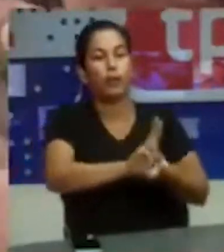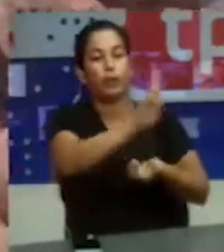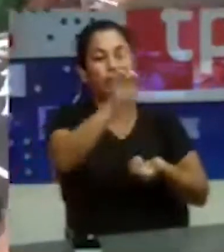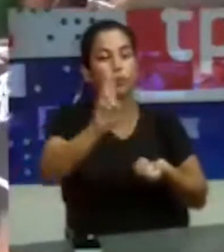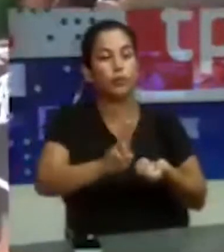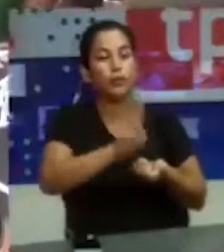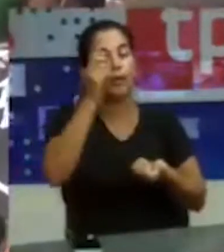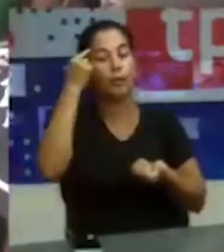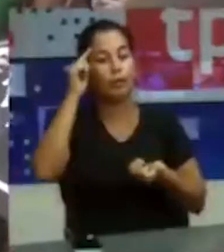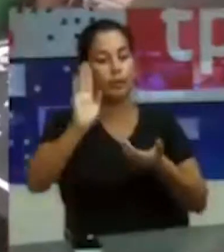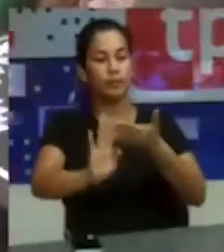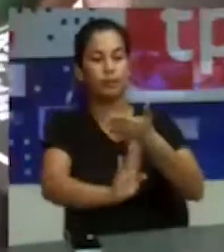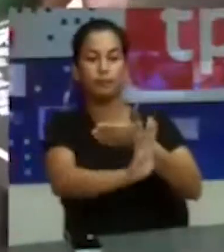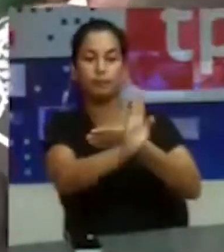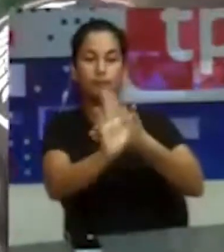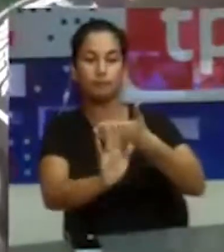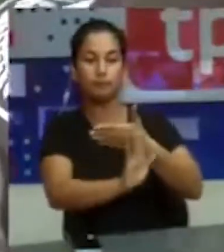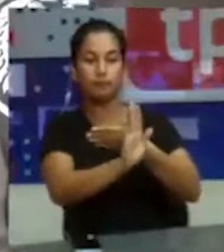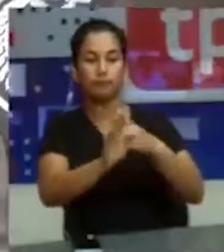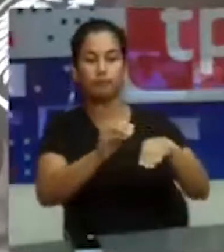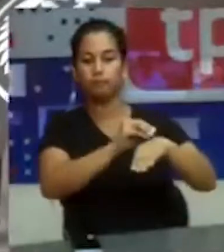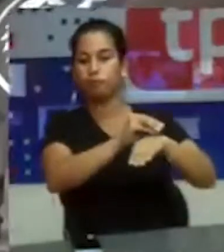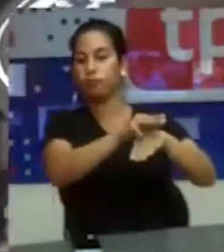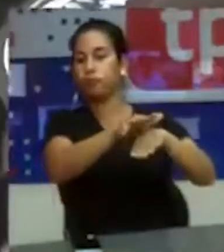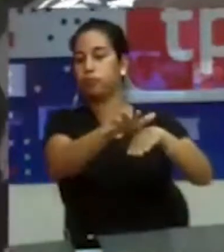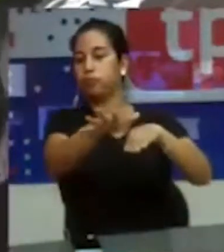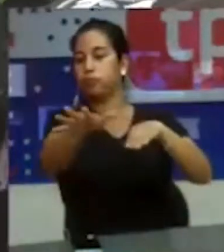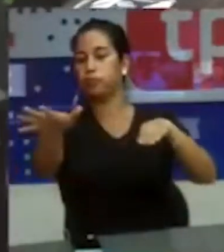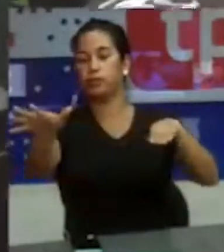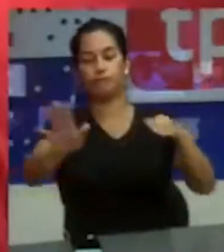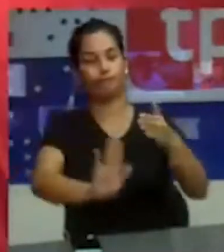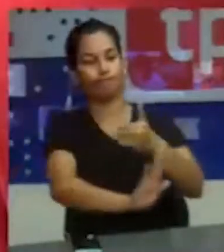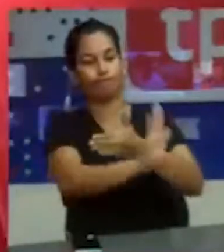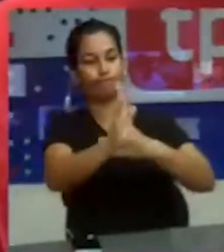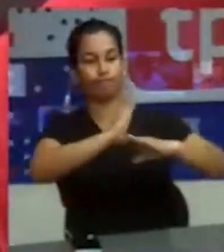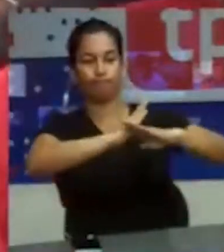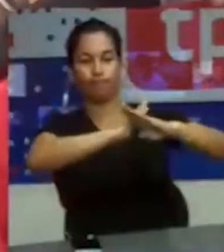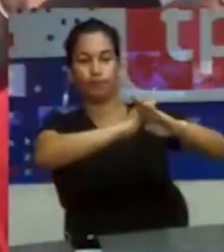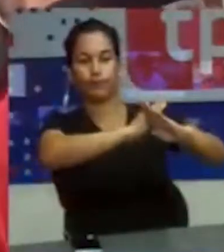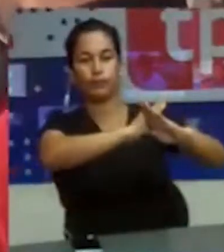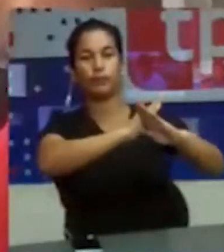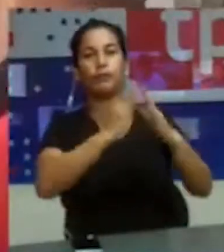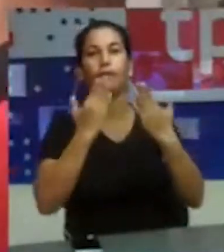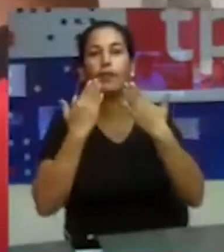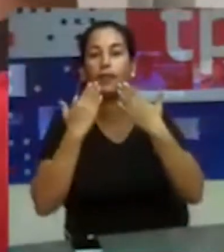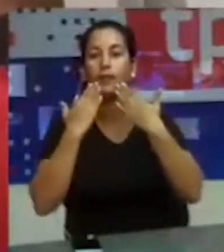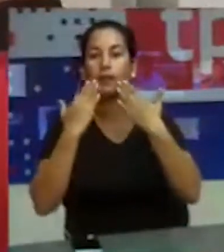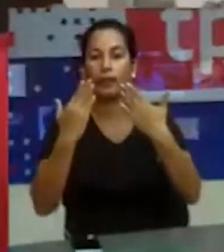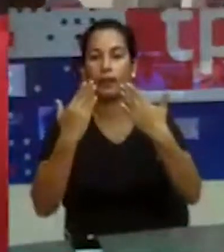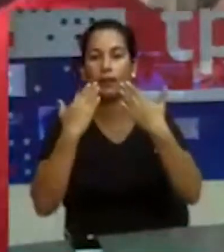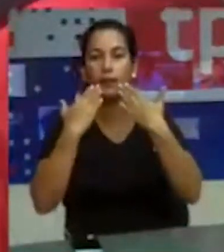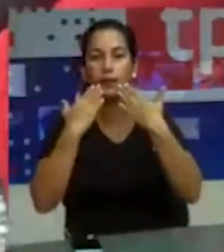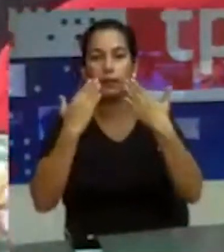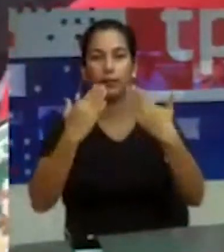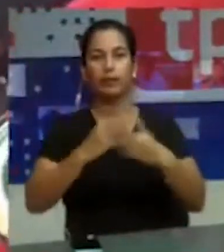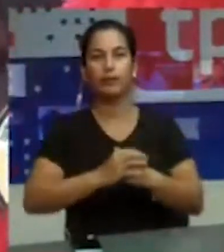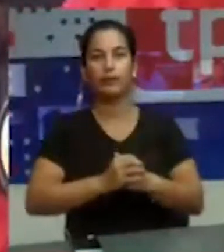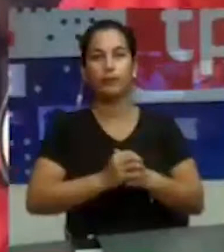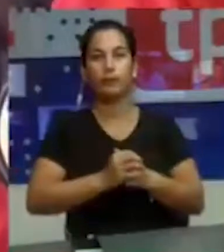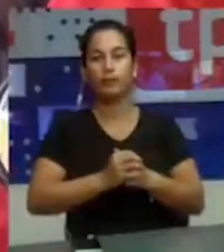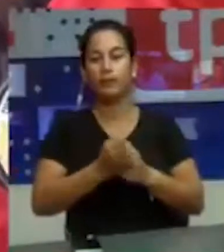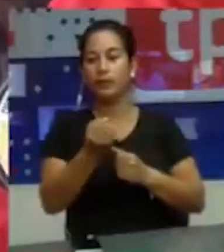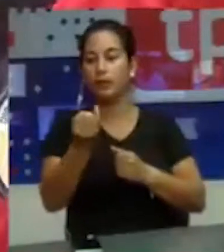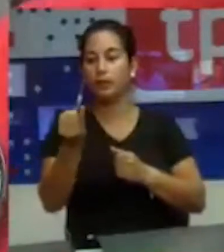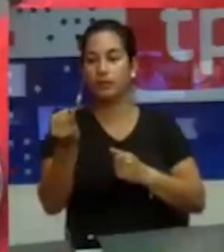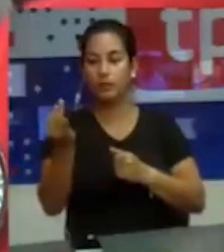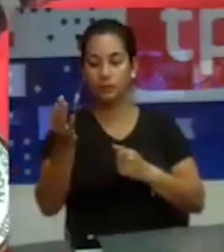de contagios o problemas posteriores. También agradecer al ingeniero Terán, al ingeniero Choque y al ingeniero Ábrego, que